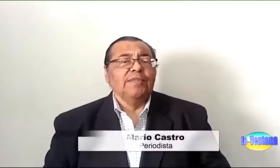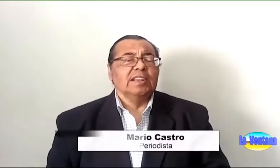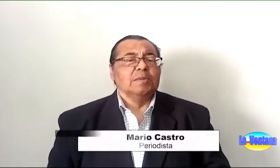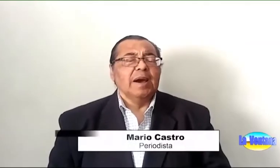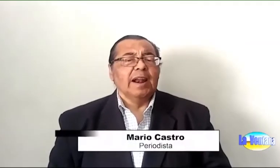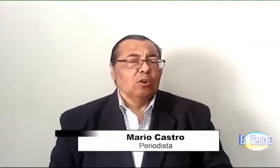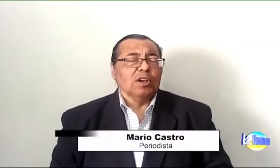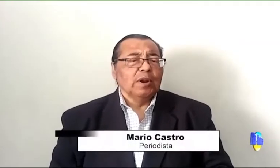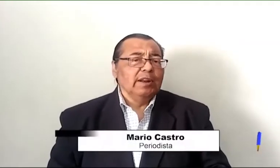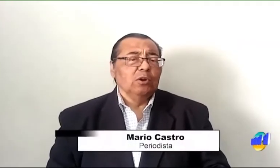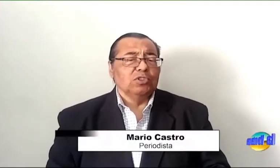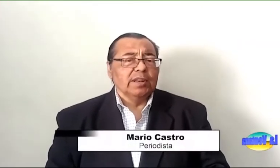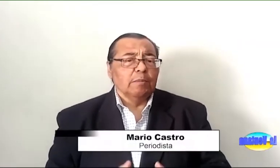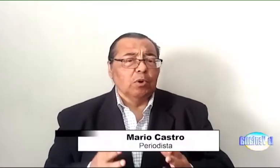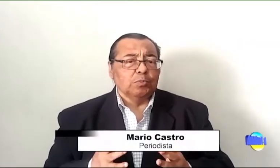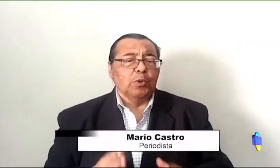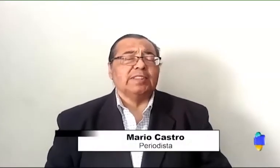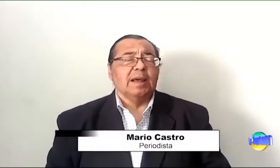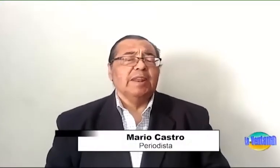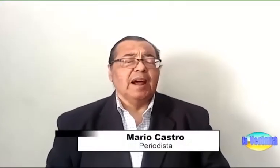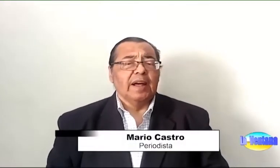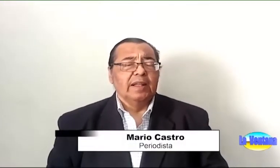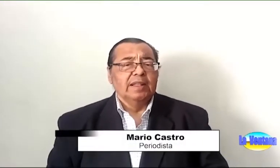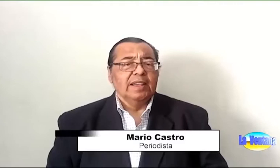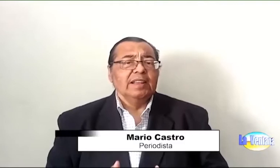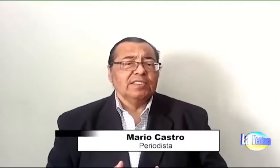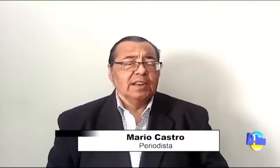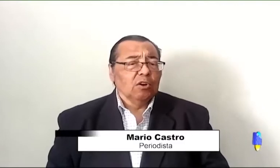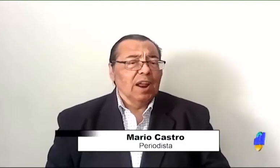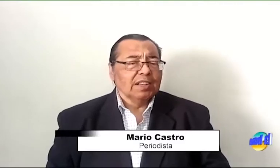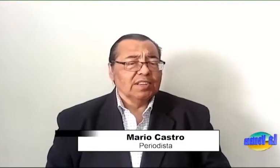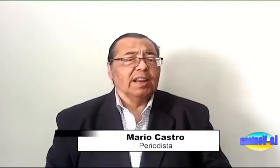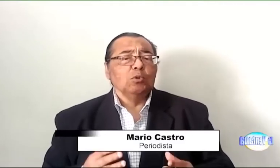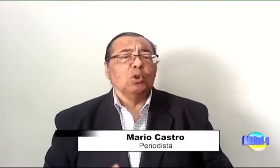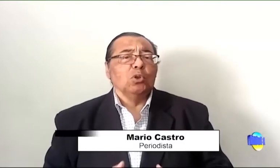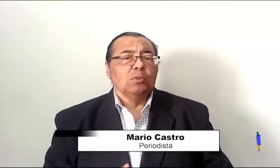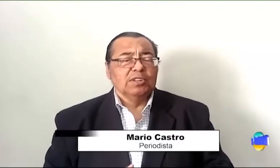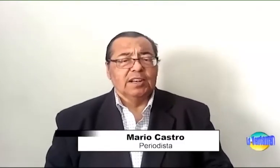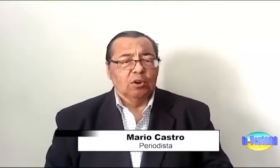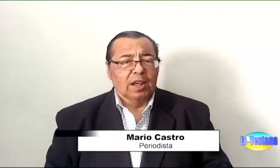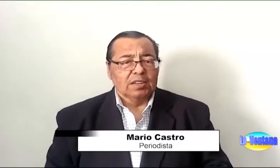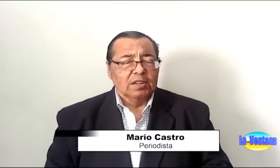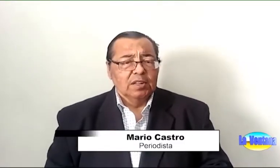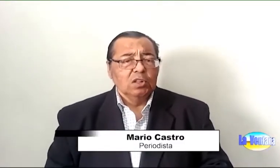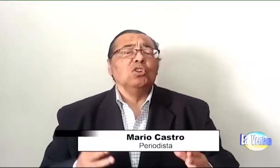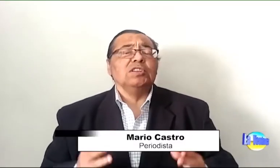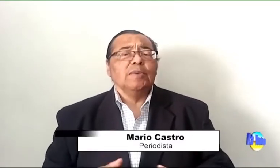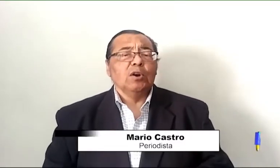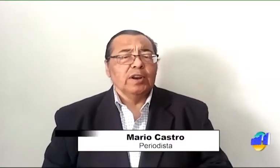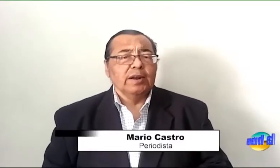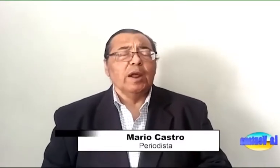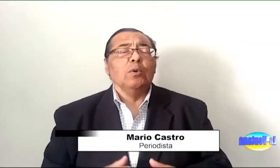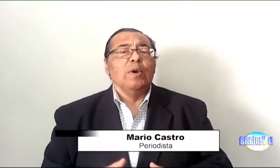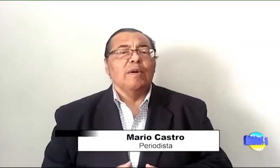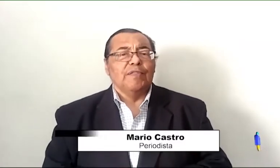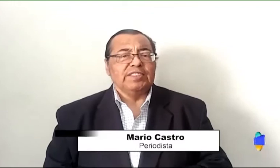este fin de semana los sanjuaninos tenemos puesta la mirada en san nicolás en el autódromo en san nicolás donde se